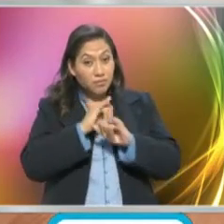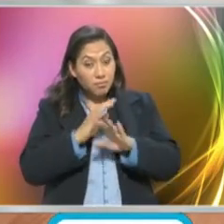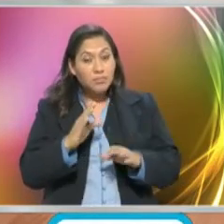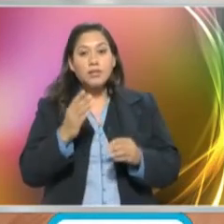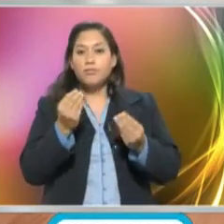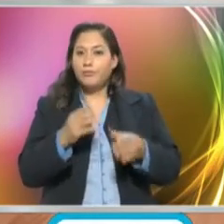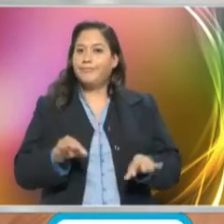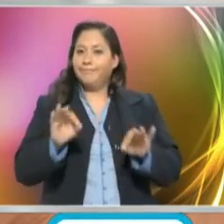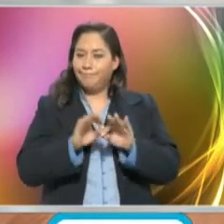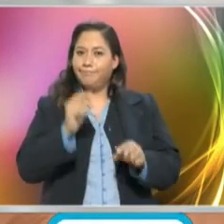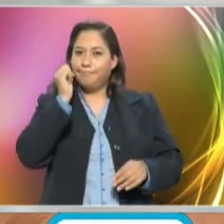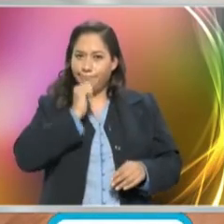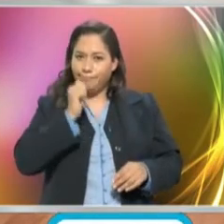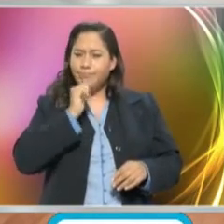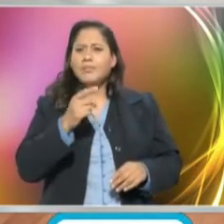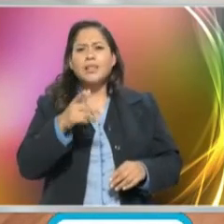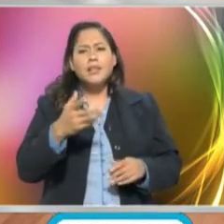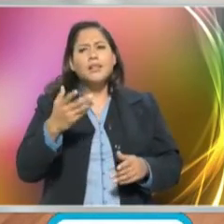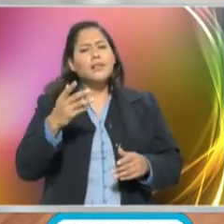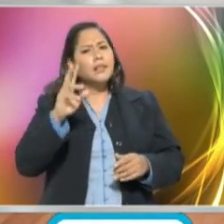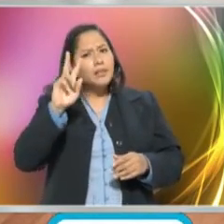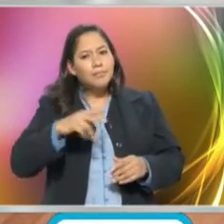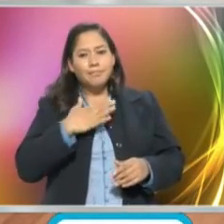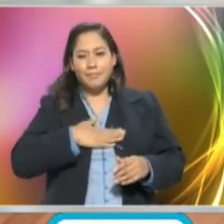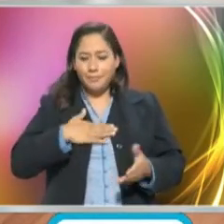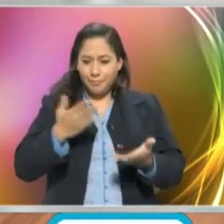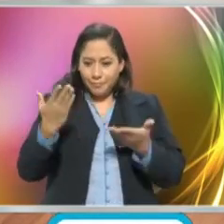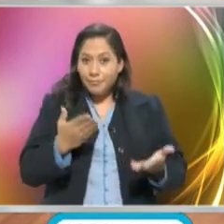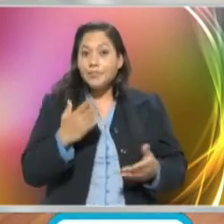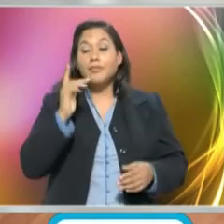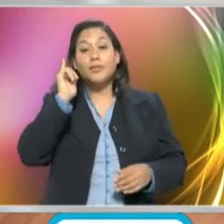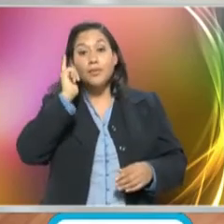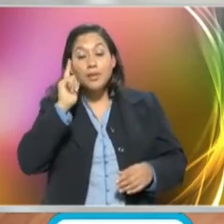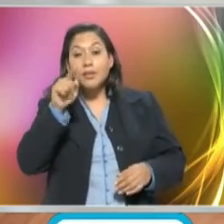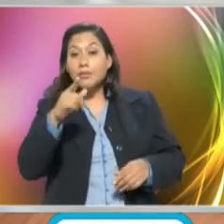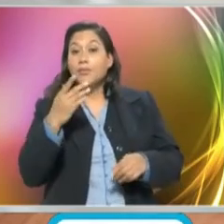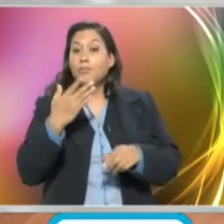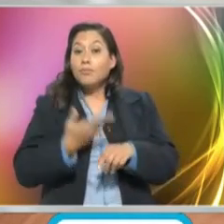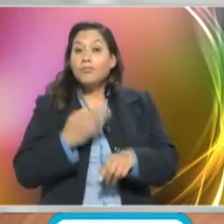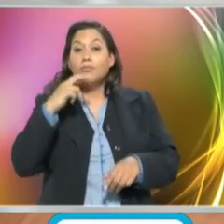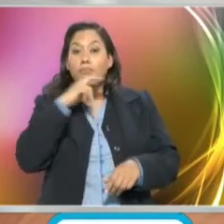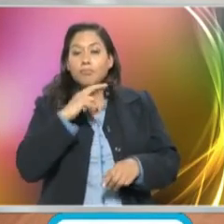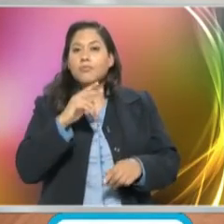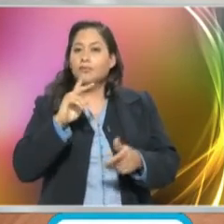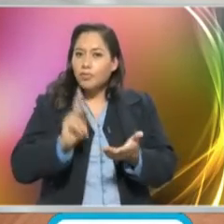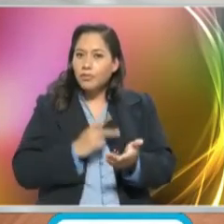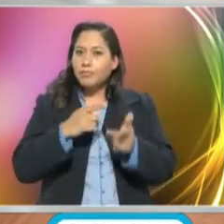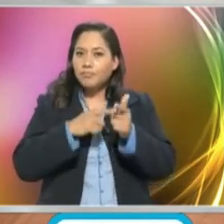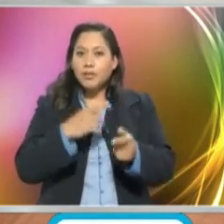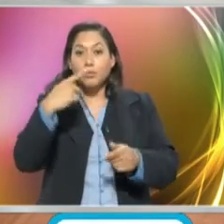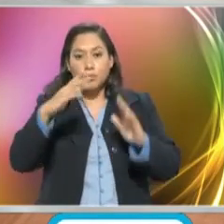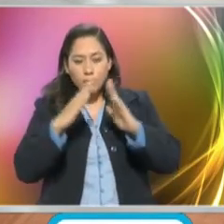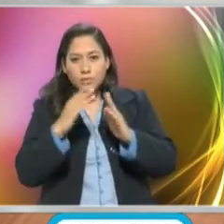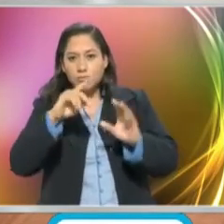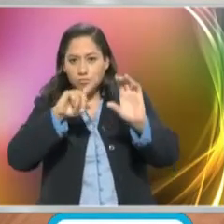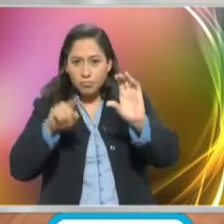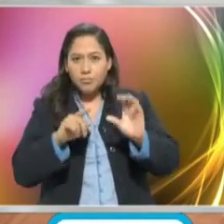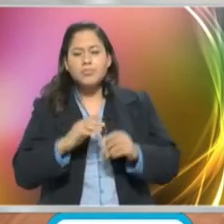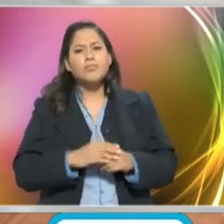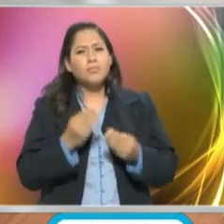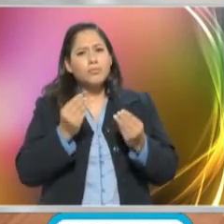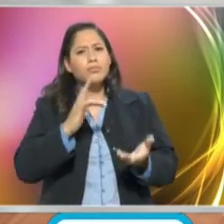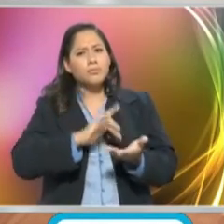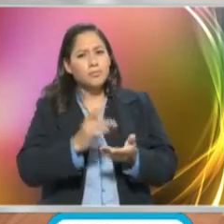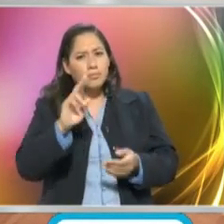informativo es sumamente importante. Tenerte, de verdad fue un placer, espero que sea muy pronto, que se siga repitiendo, es tu casa, tu ciudad. Muchas gracias. Y